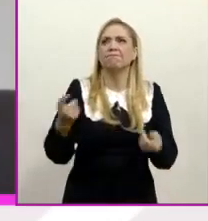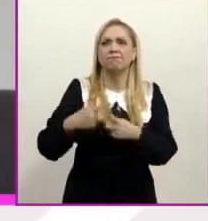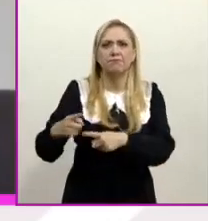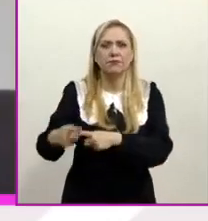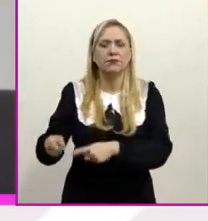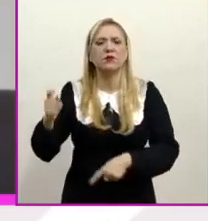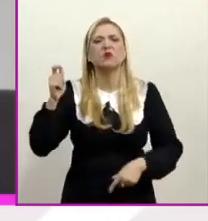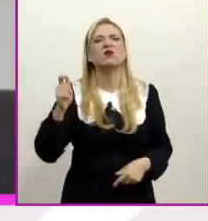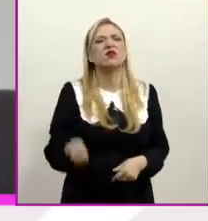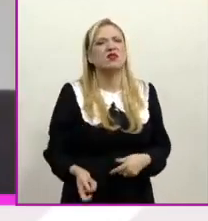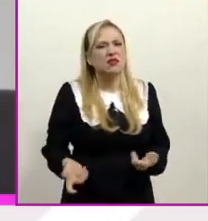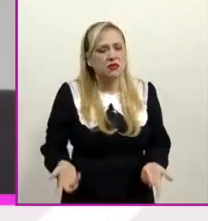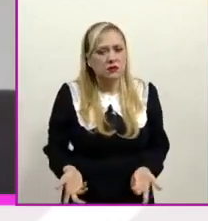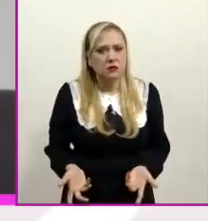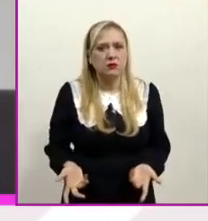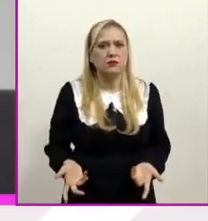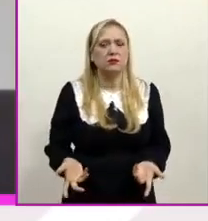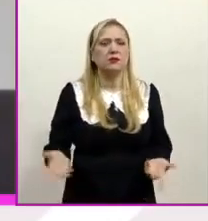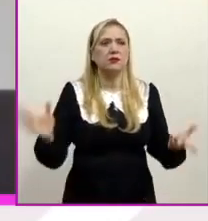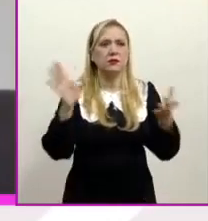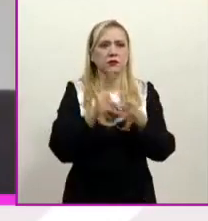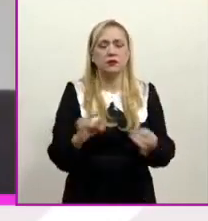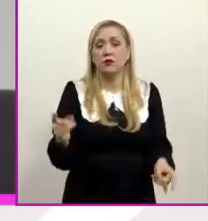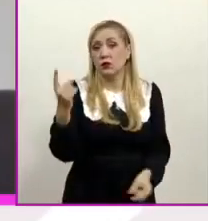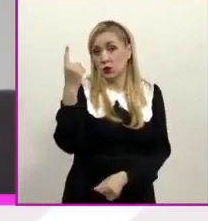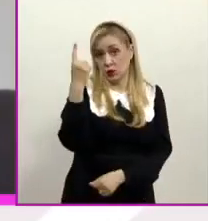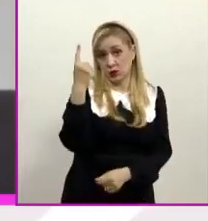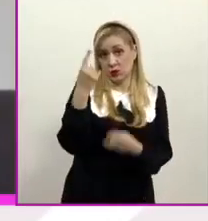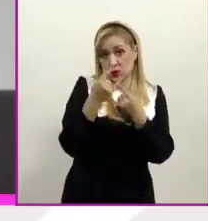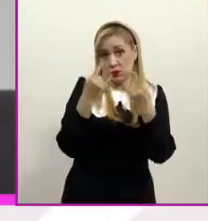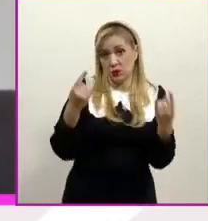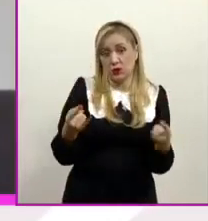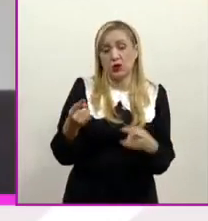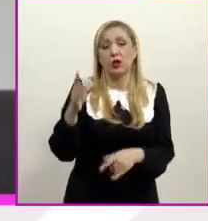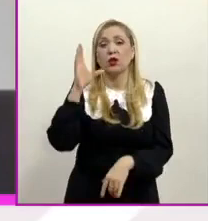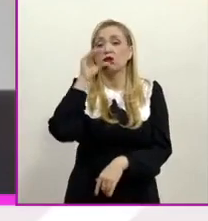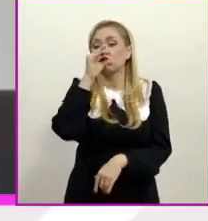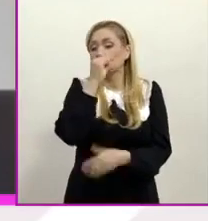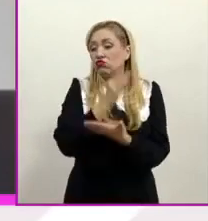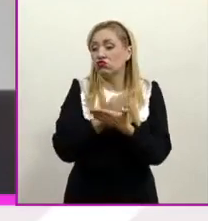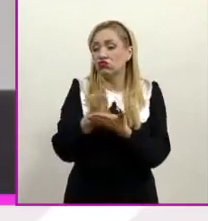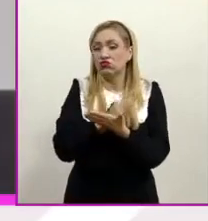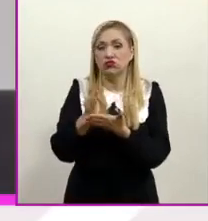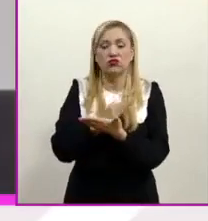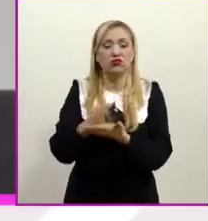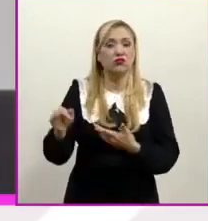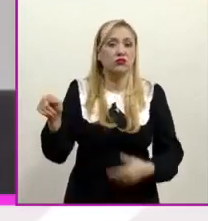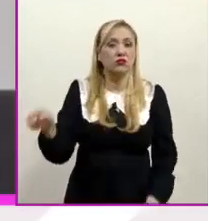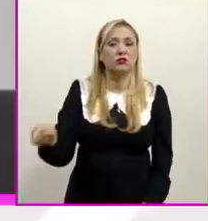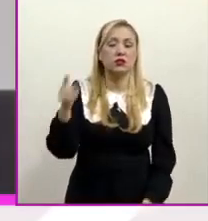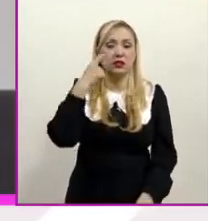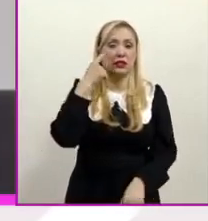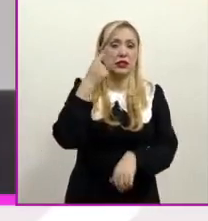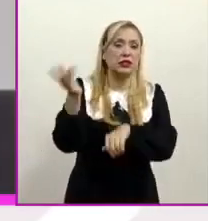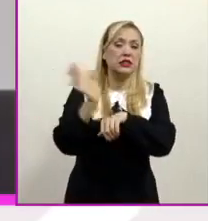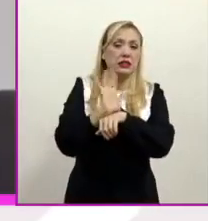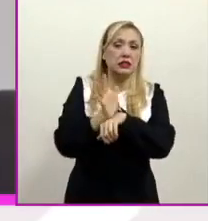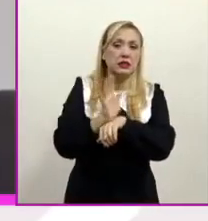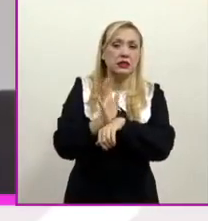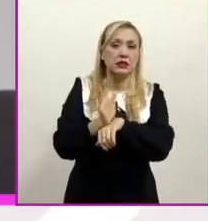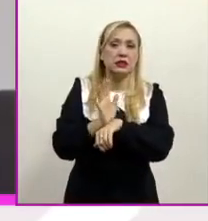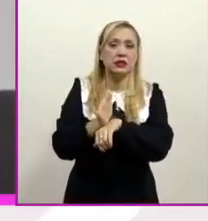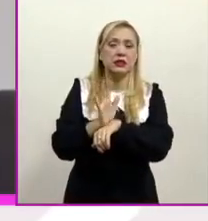Estamos contando historias, contando una única historia, en donde los prietos, por ejemplo, esto sucede mucho en el cine que viaja a